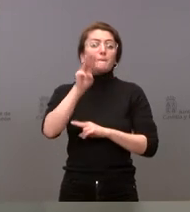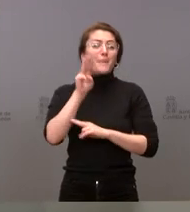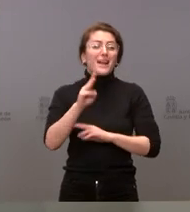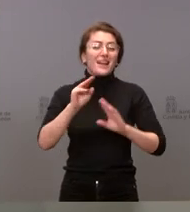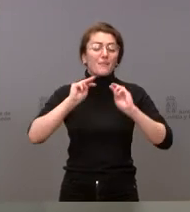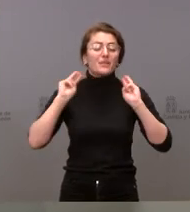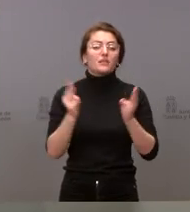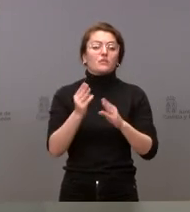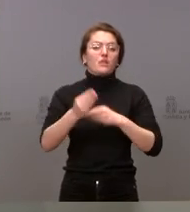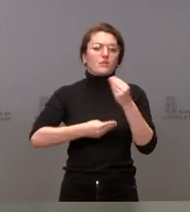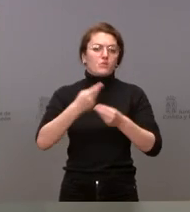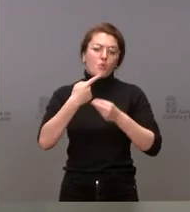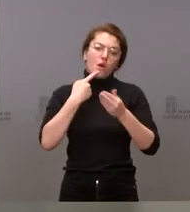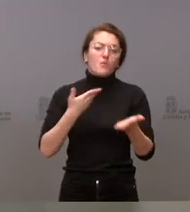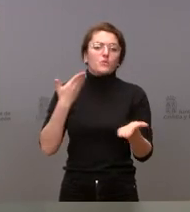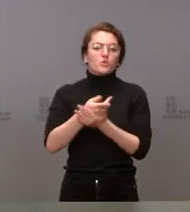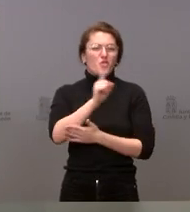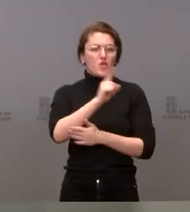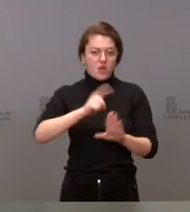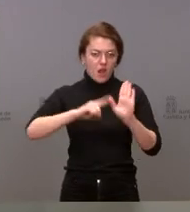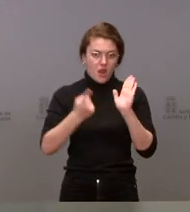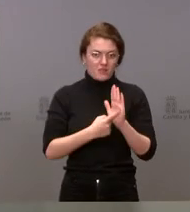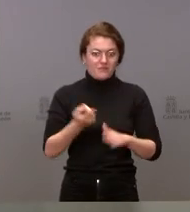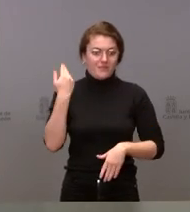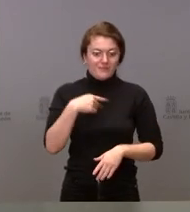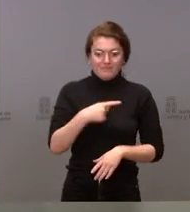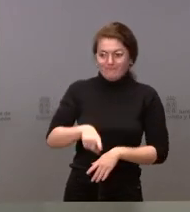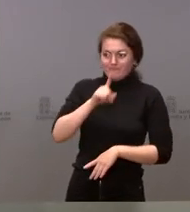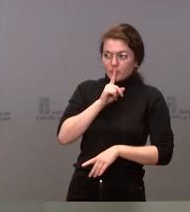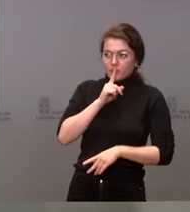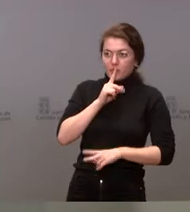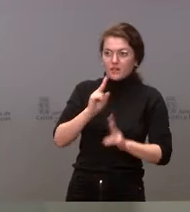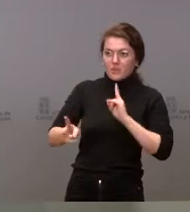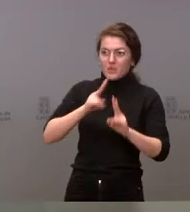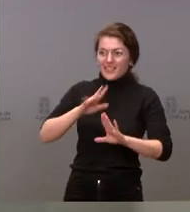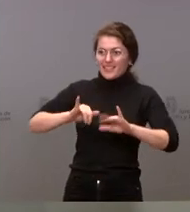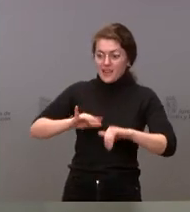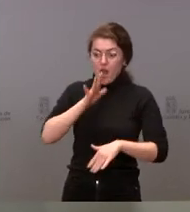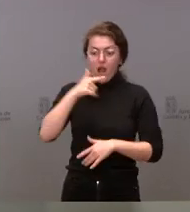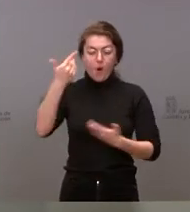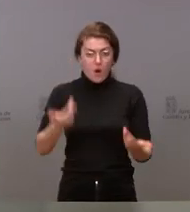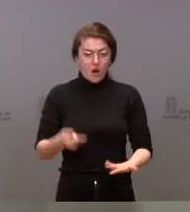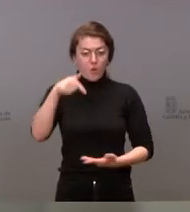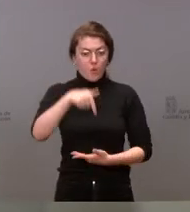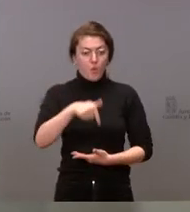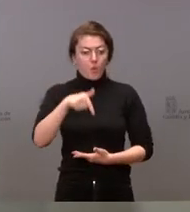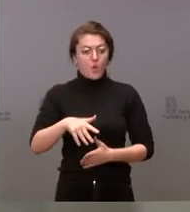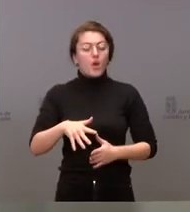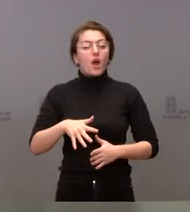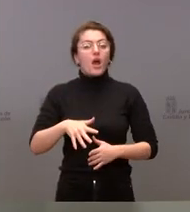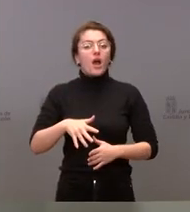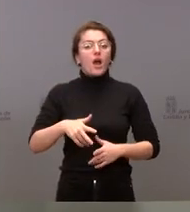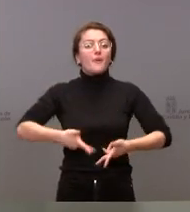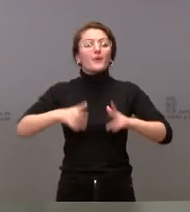ley y finalmente ante la no respuesta e inacción por parte del gobierno lo que hemos aprobado hoy en el consejo de gobierno es